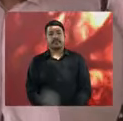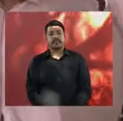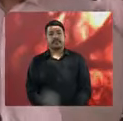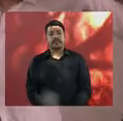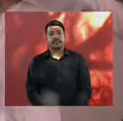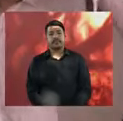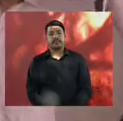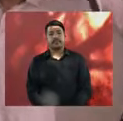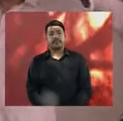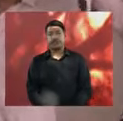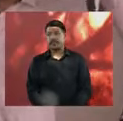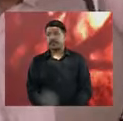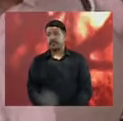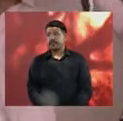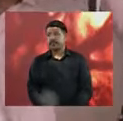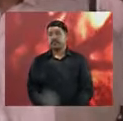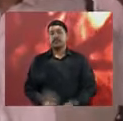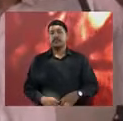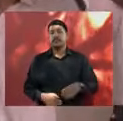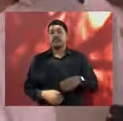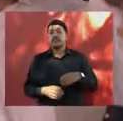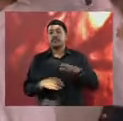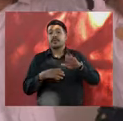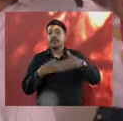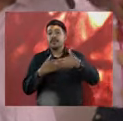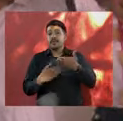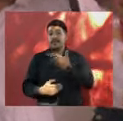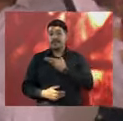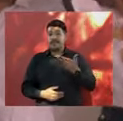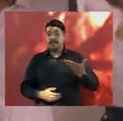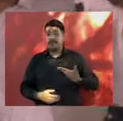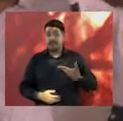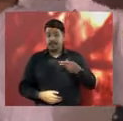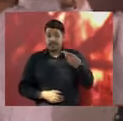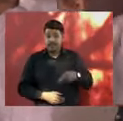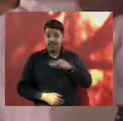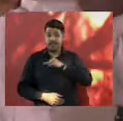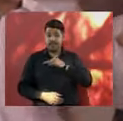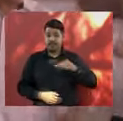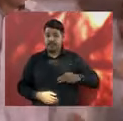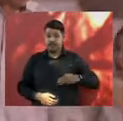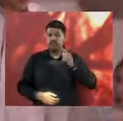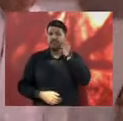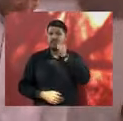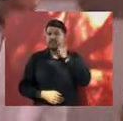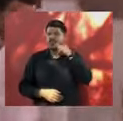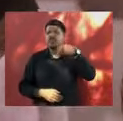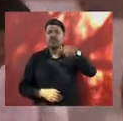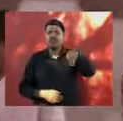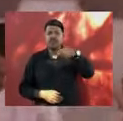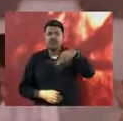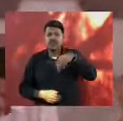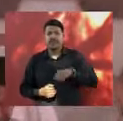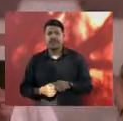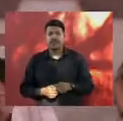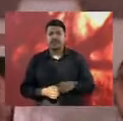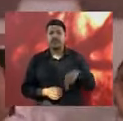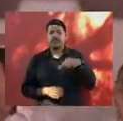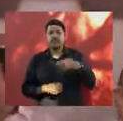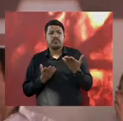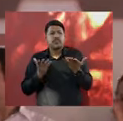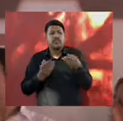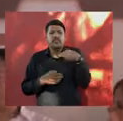¿Y cómo se llama la próxima presidenta municipal de Tlajomulco? ¿Cómo?